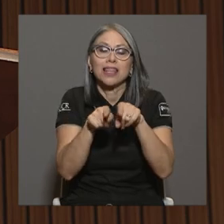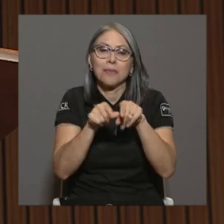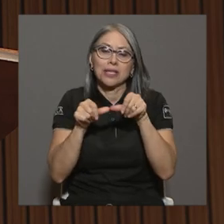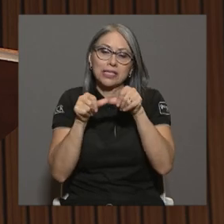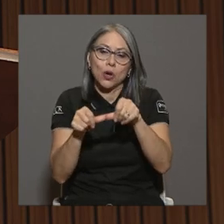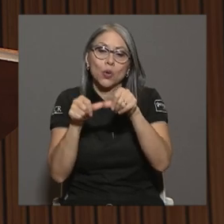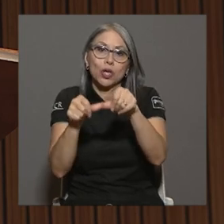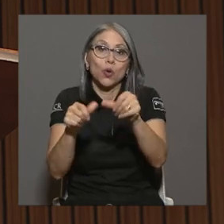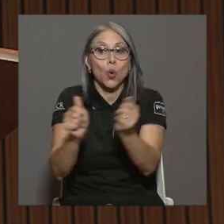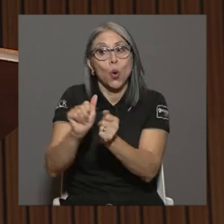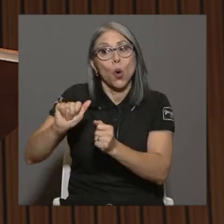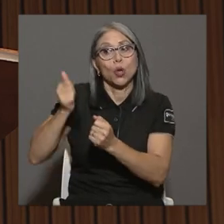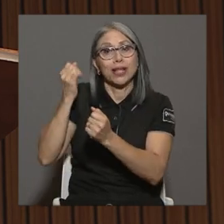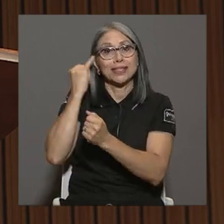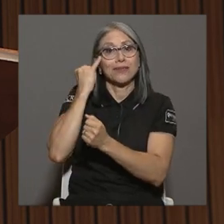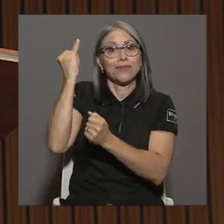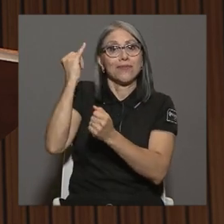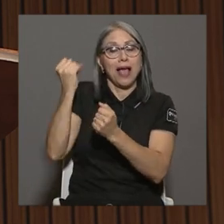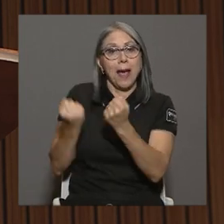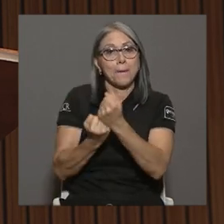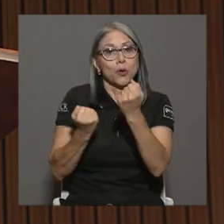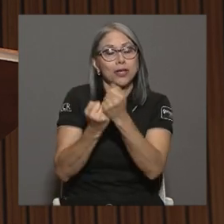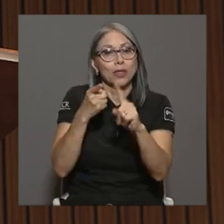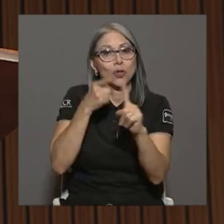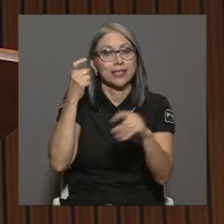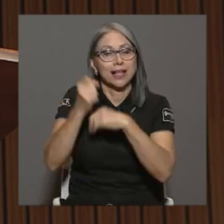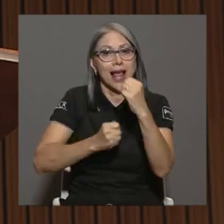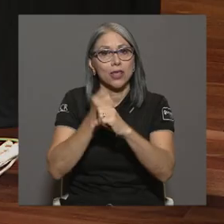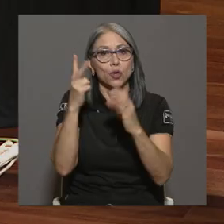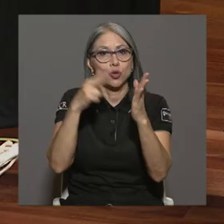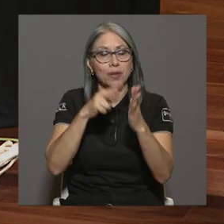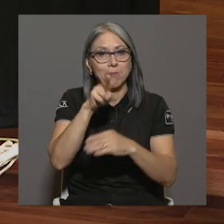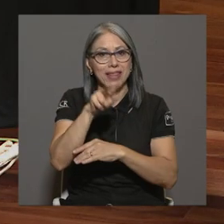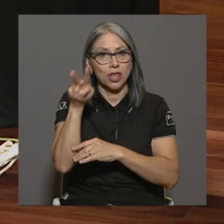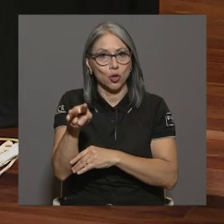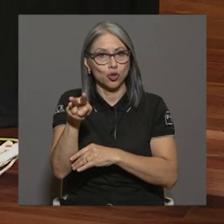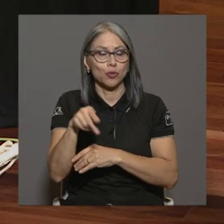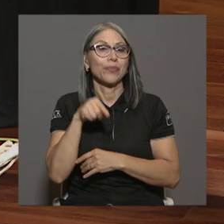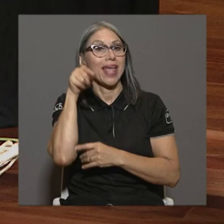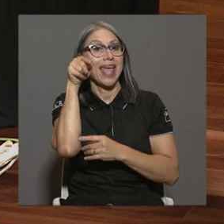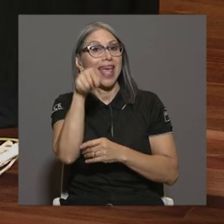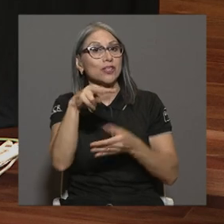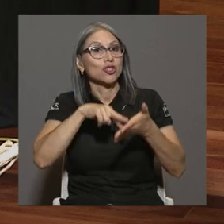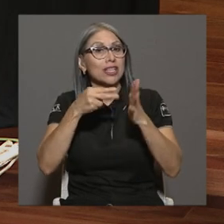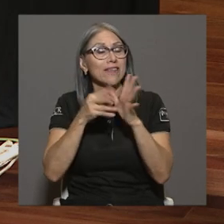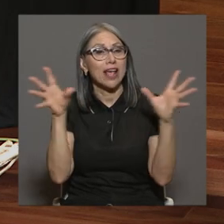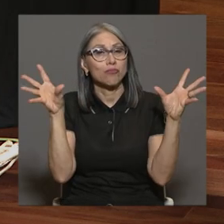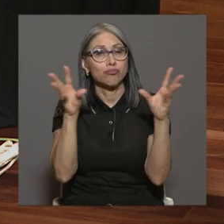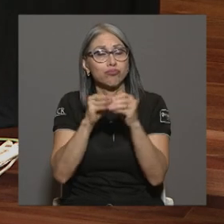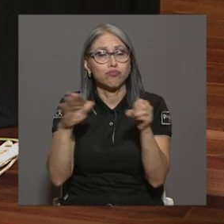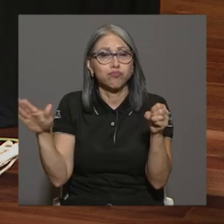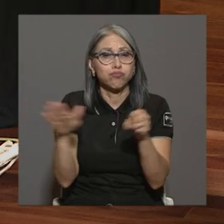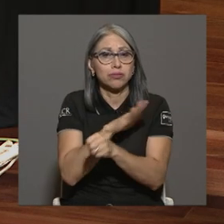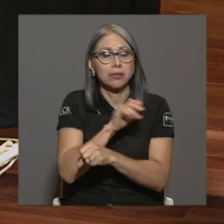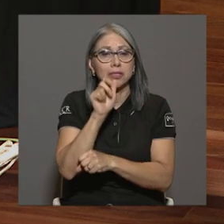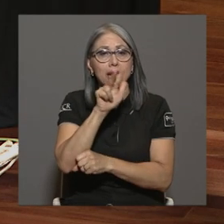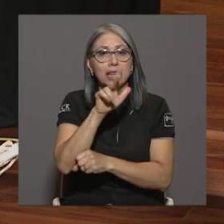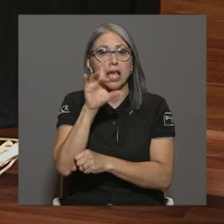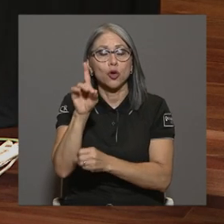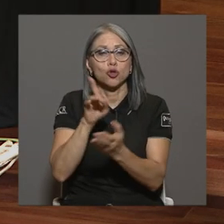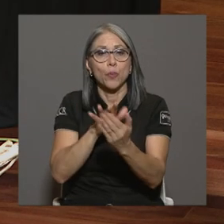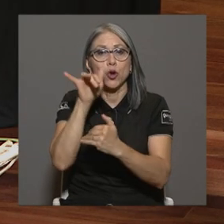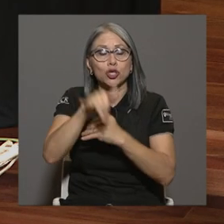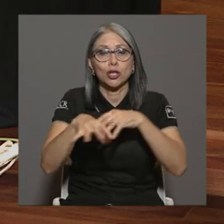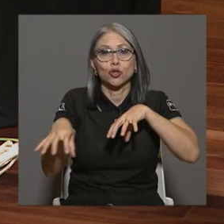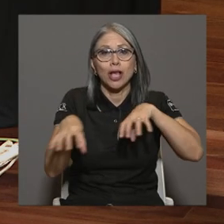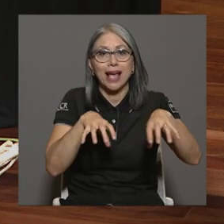que se venían apoyando desde el 2022, lo cual resulta en un total de 38 proyectos